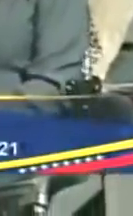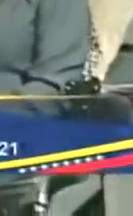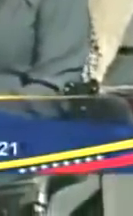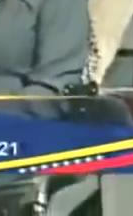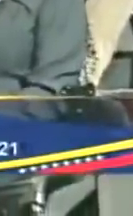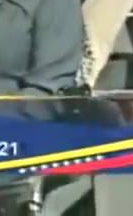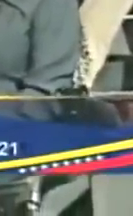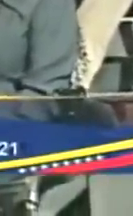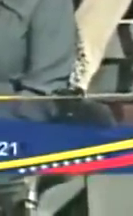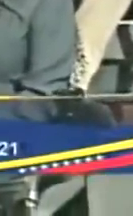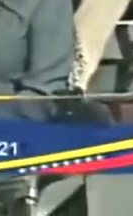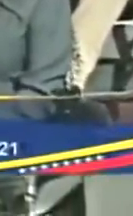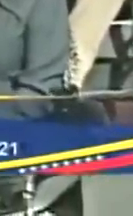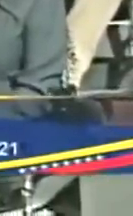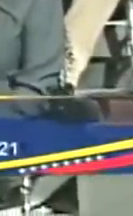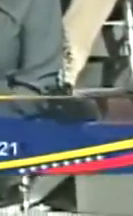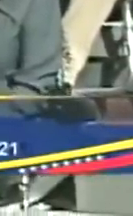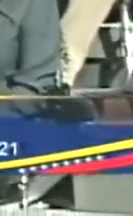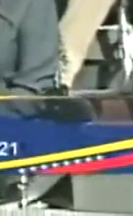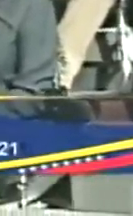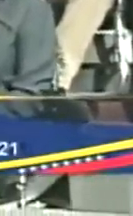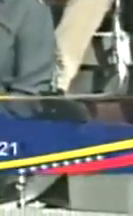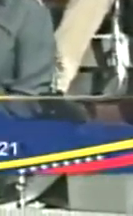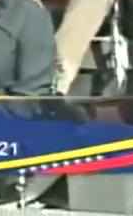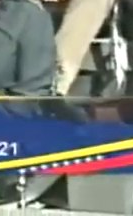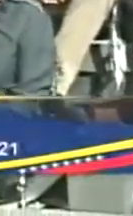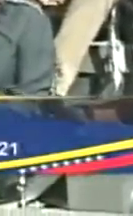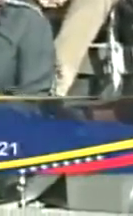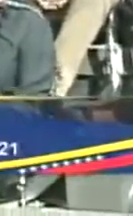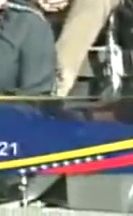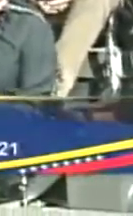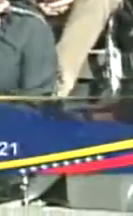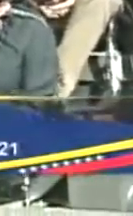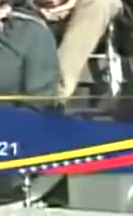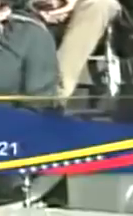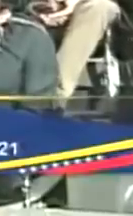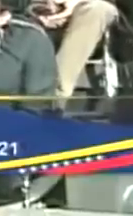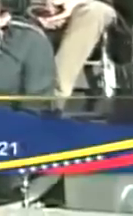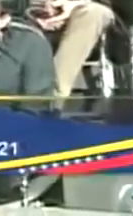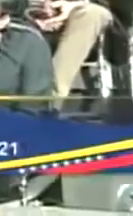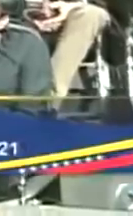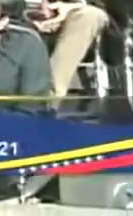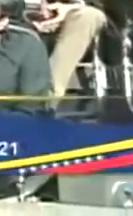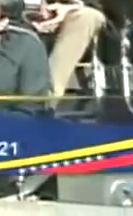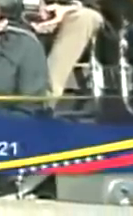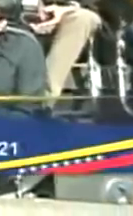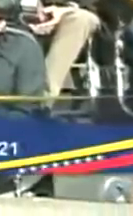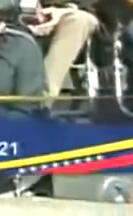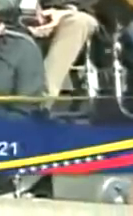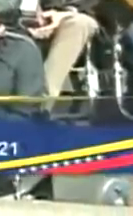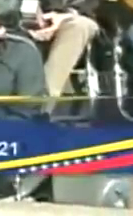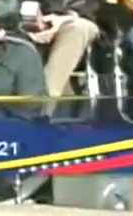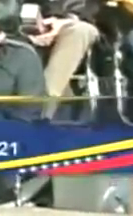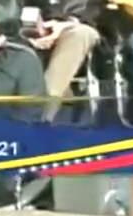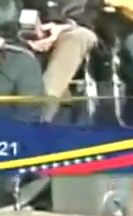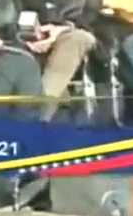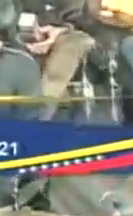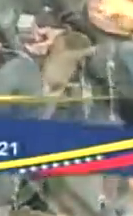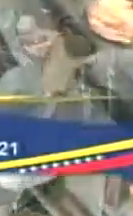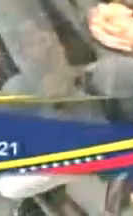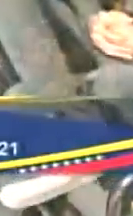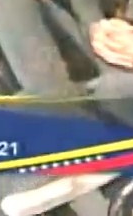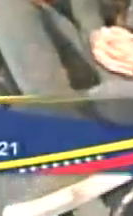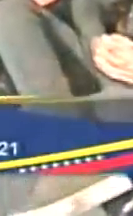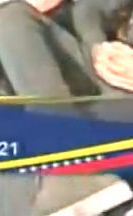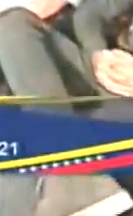últimos 2 años. La crisis de la pandemia hizo que la ciencia cobrara vida, que la ciencia fuera otra vez un escenario